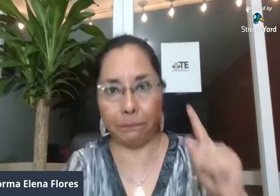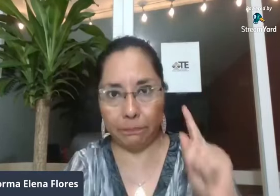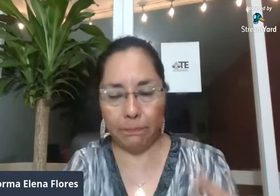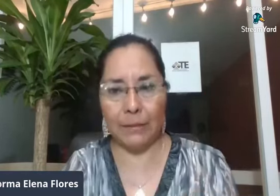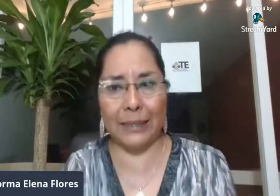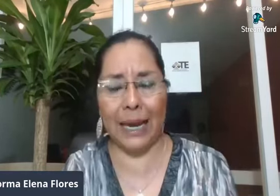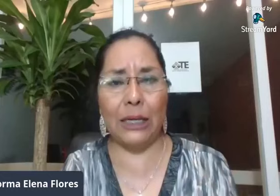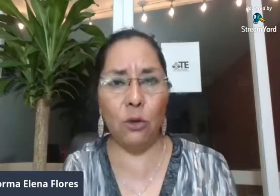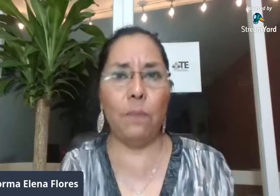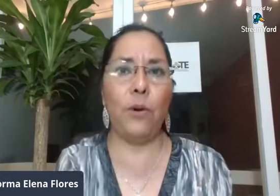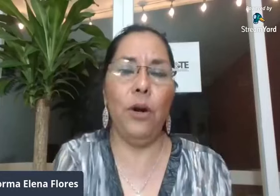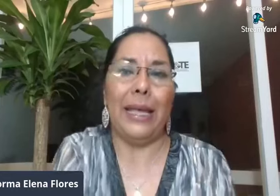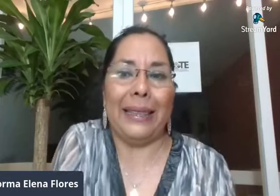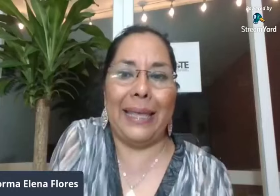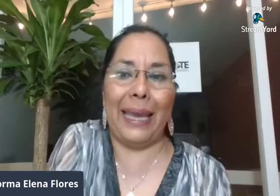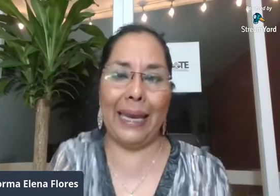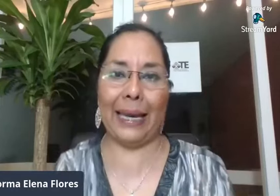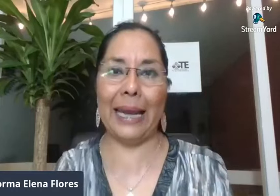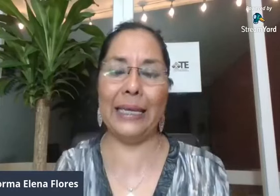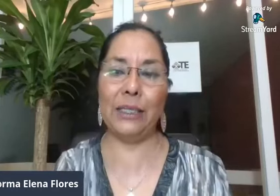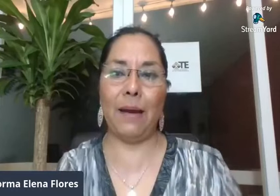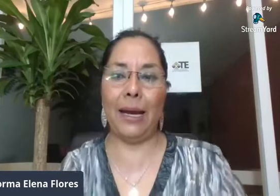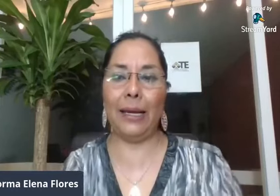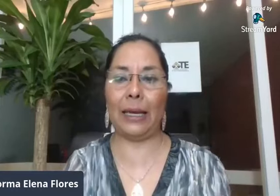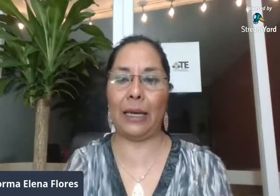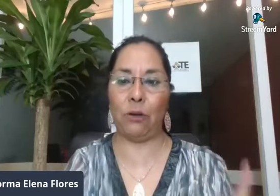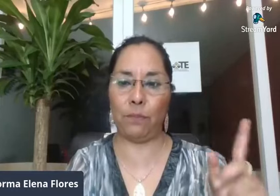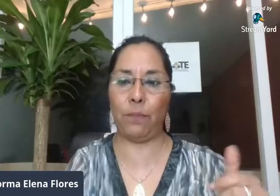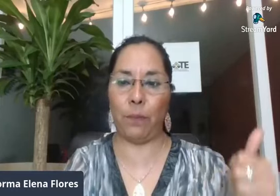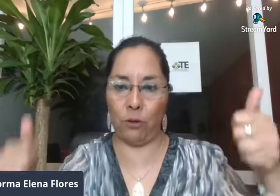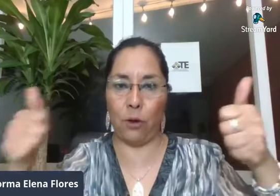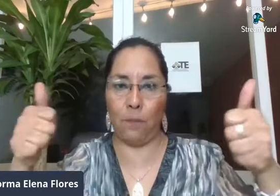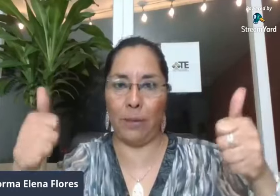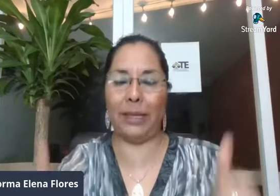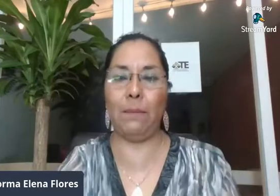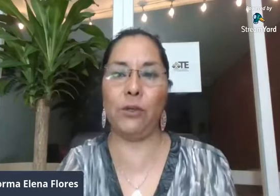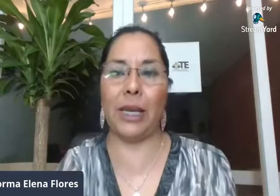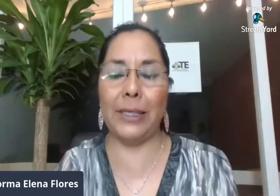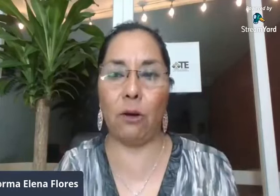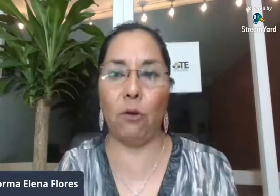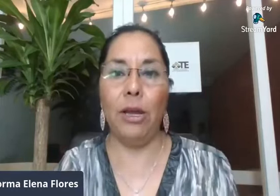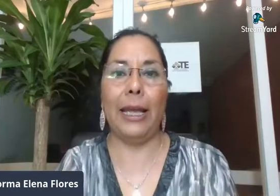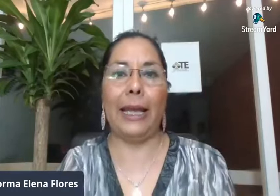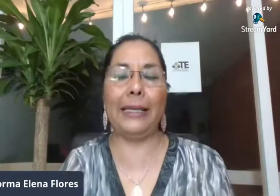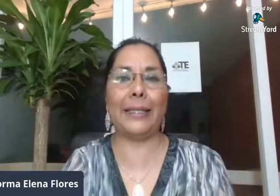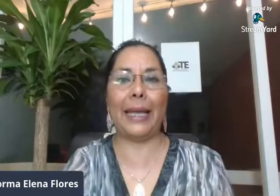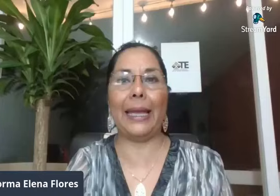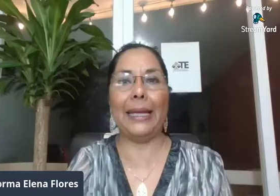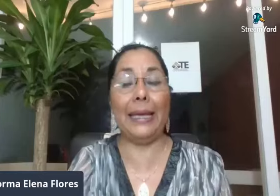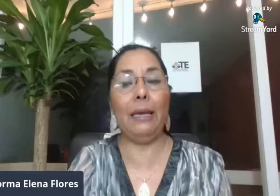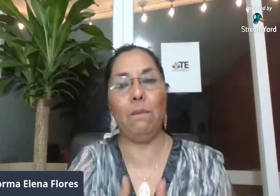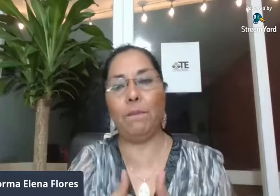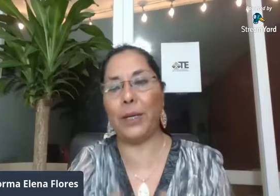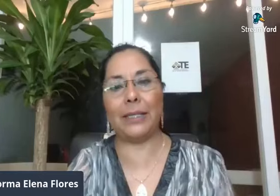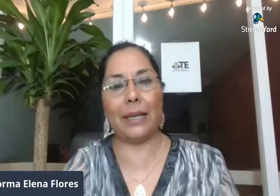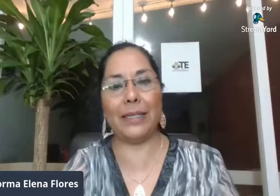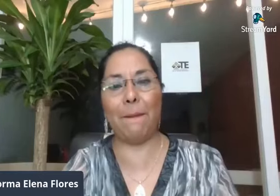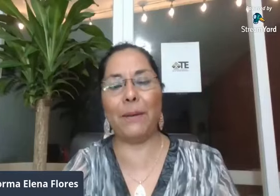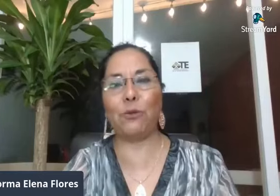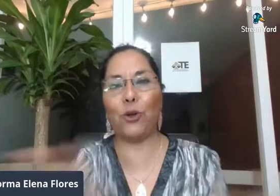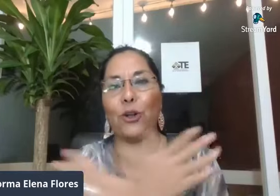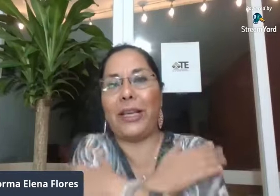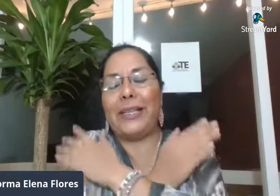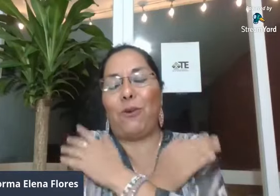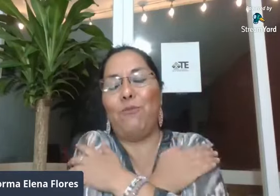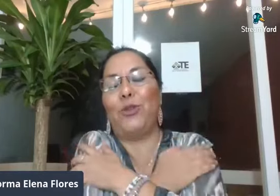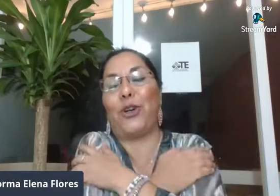conformar ya el grupo de carisma que nos comprometimos a hacerlo. Y pues